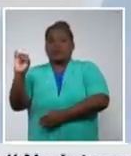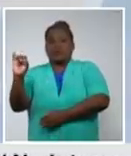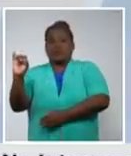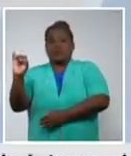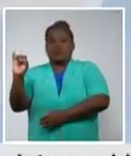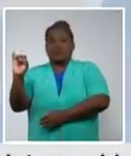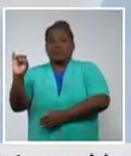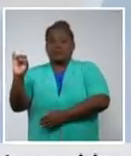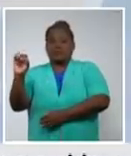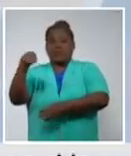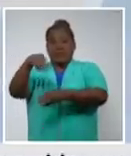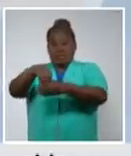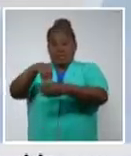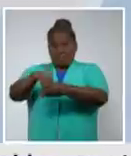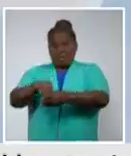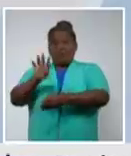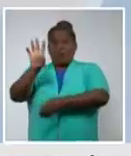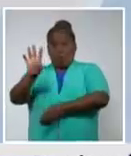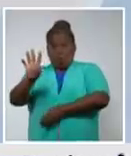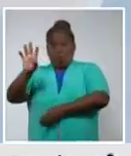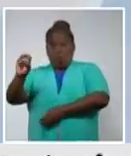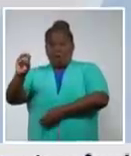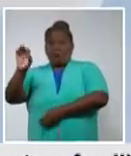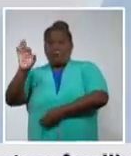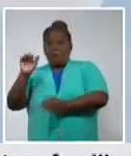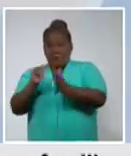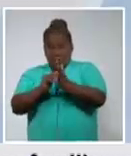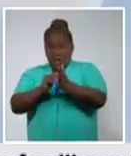De esos 4.606,